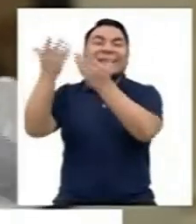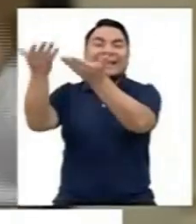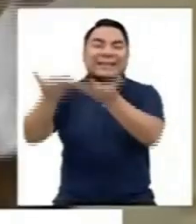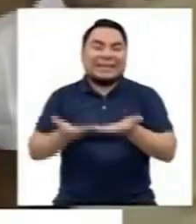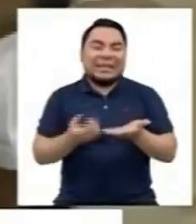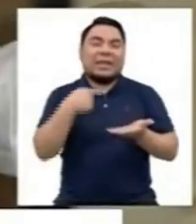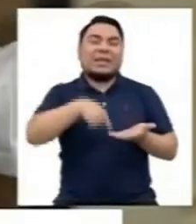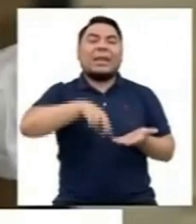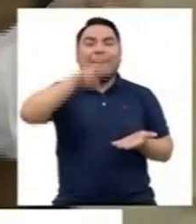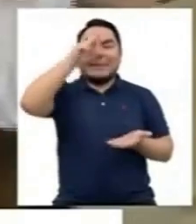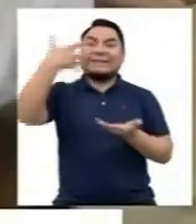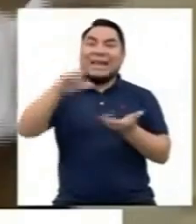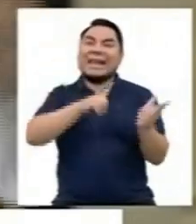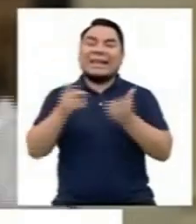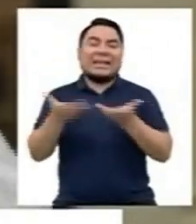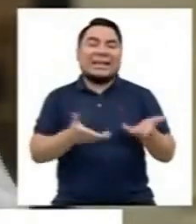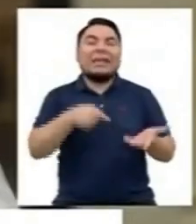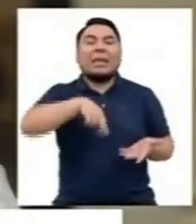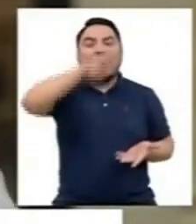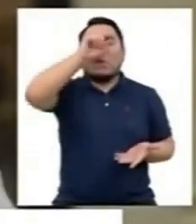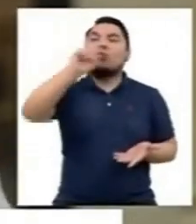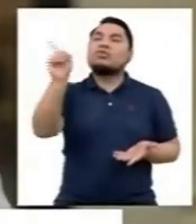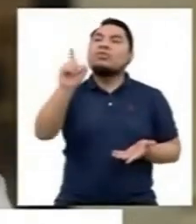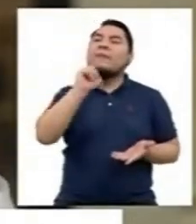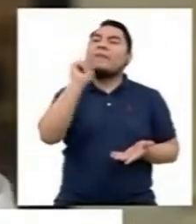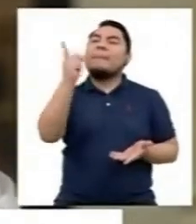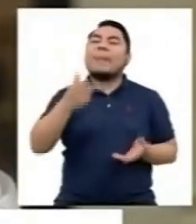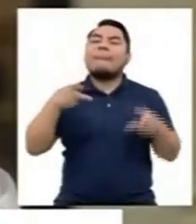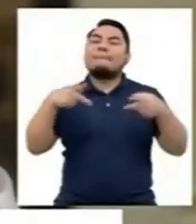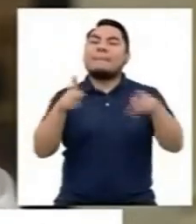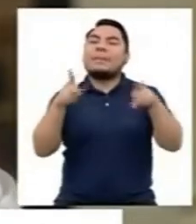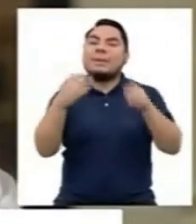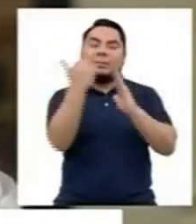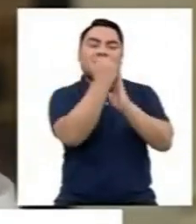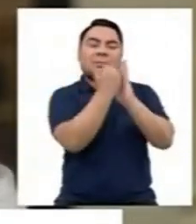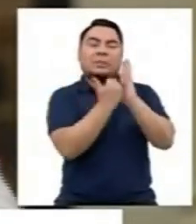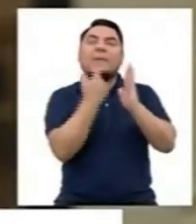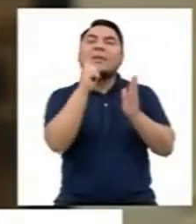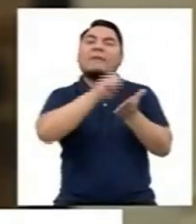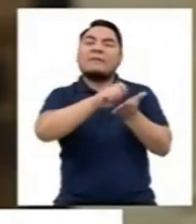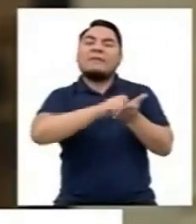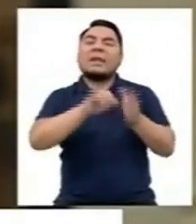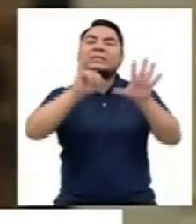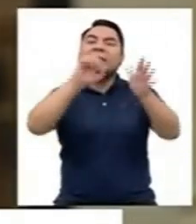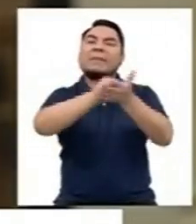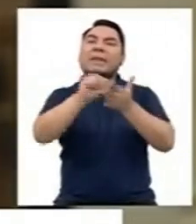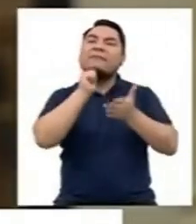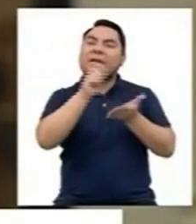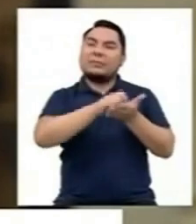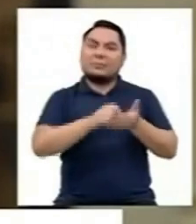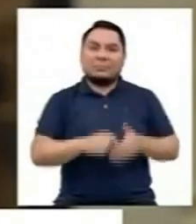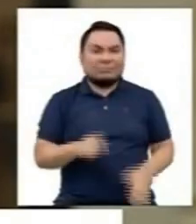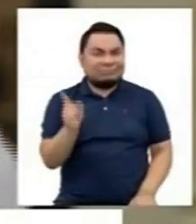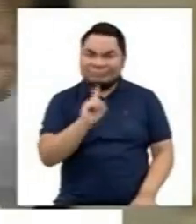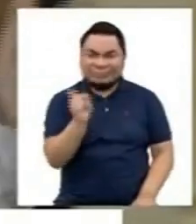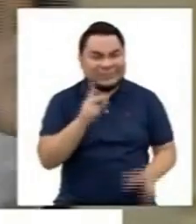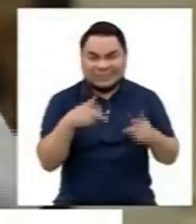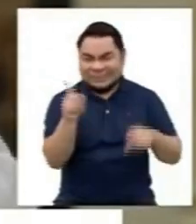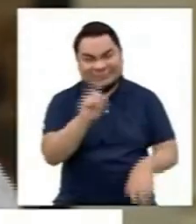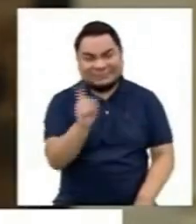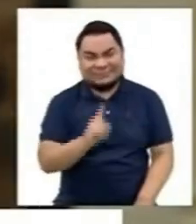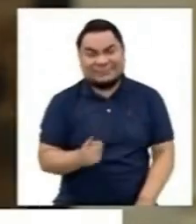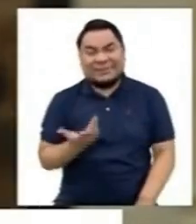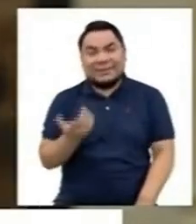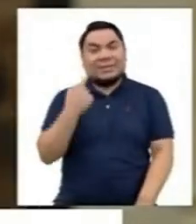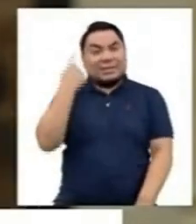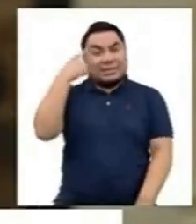corrupción en el país. La propuesta nuestra, a diferencia, por ejemplo, de Japón, que sí, todo su gobierno regional,